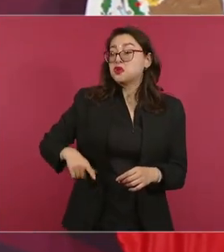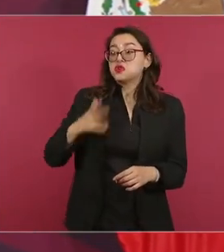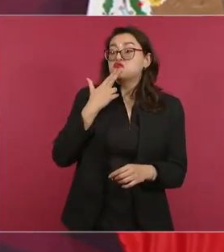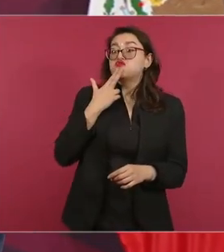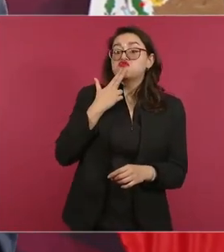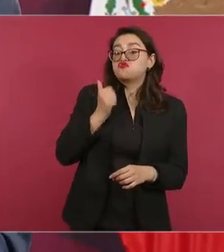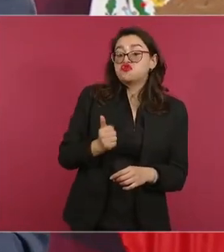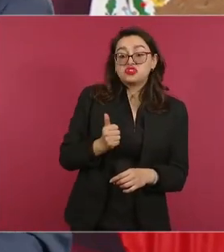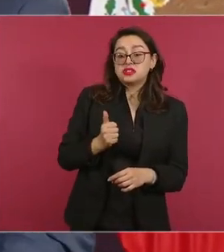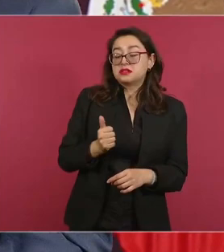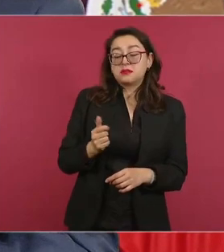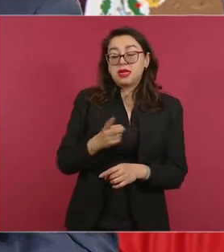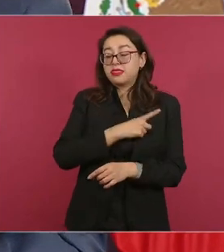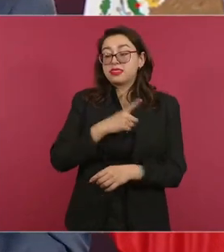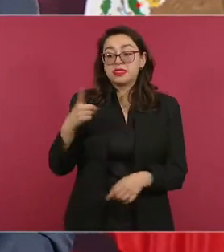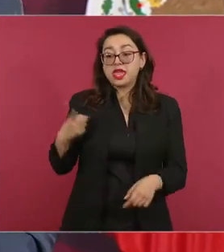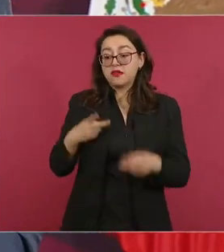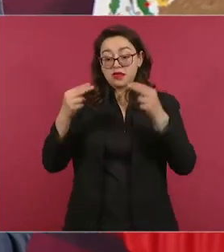libertad